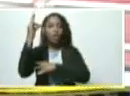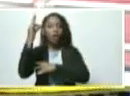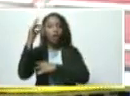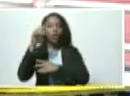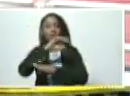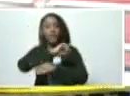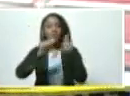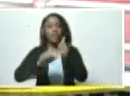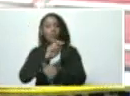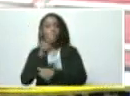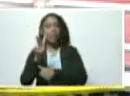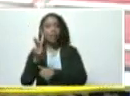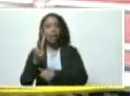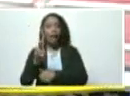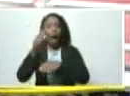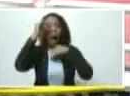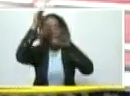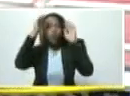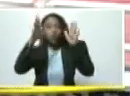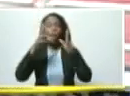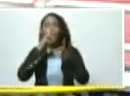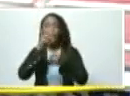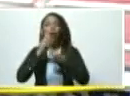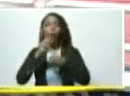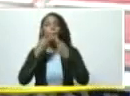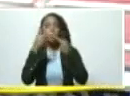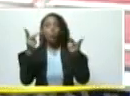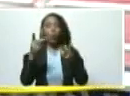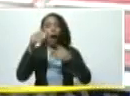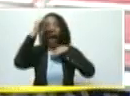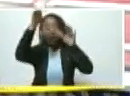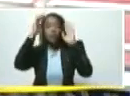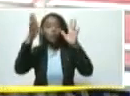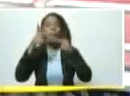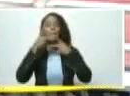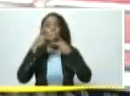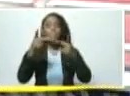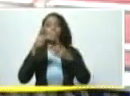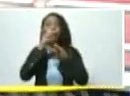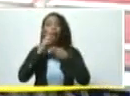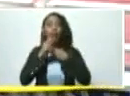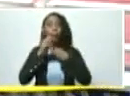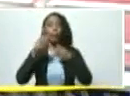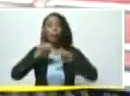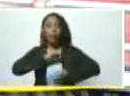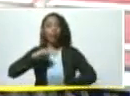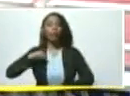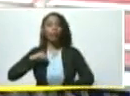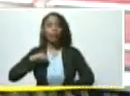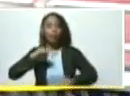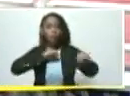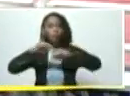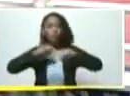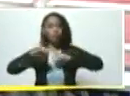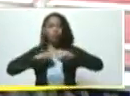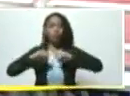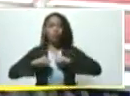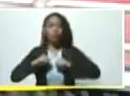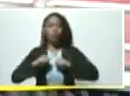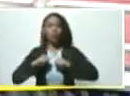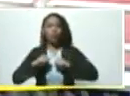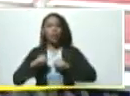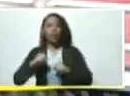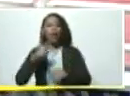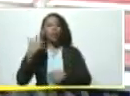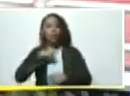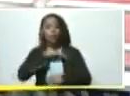Vicepresidentes. Atención, banca pública. Atención, banca privada. Vamos a moverla, pues. Estamos en el mes